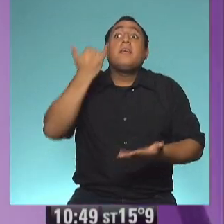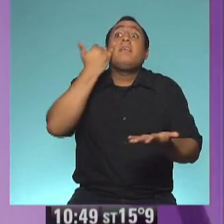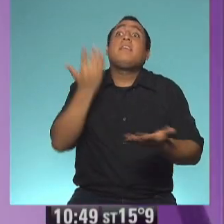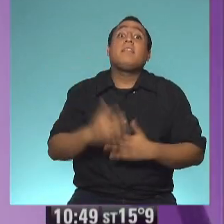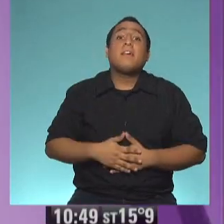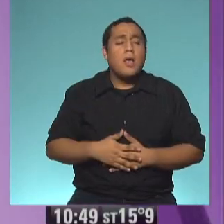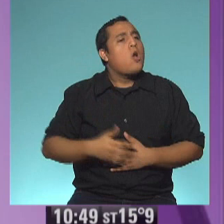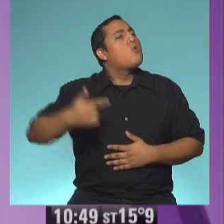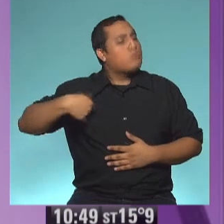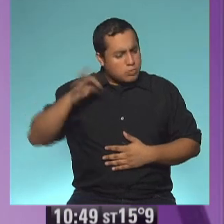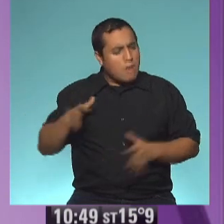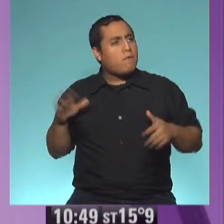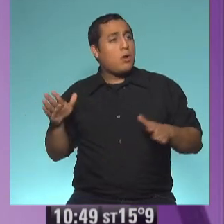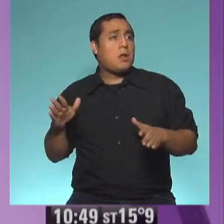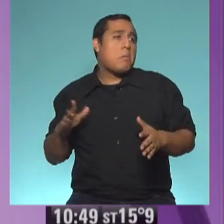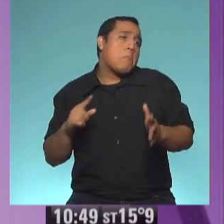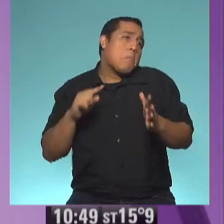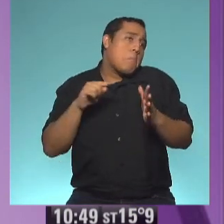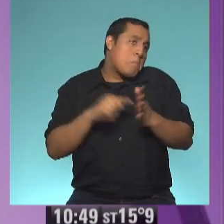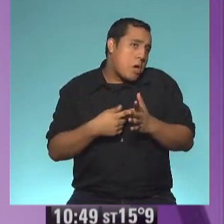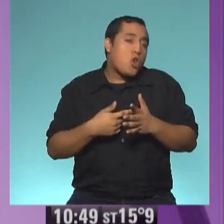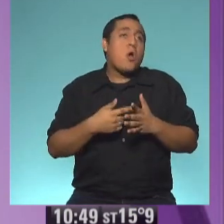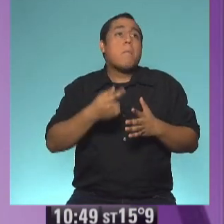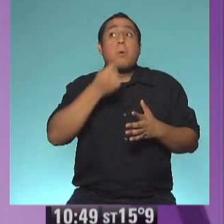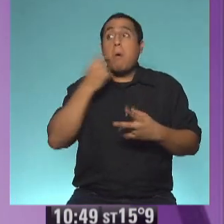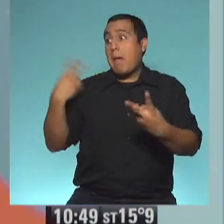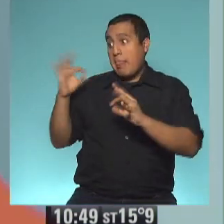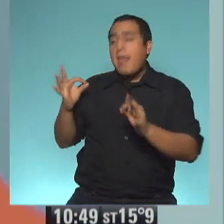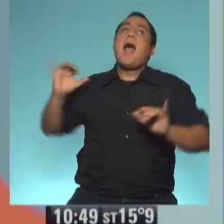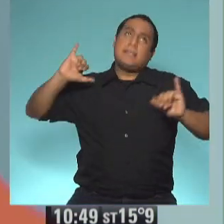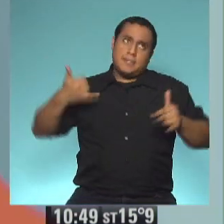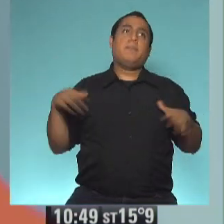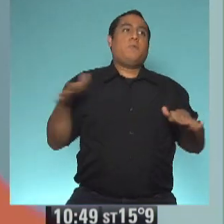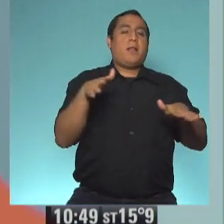yo sé volar lo que pasa es que solo vuelo cuando no me ve nadie